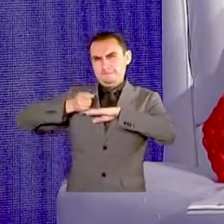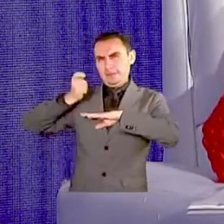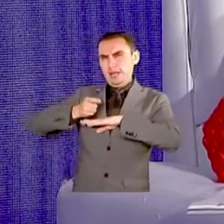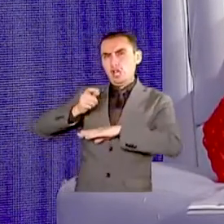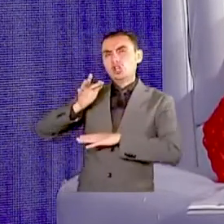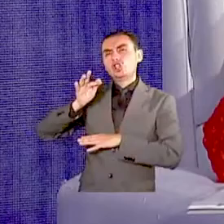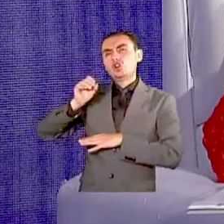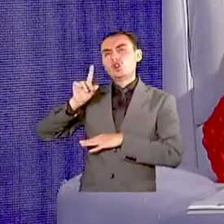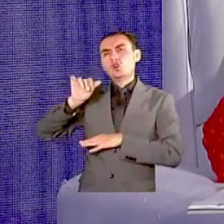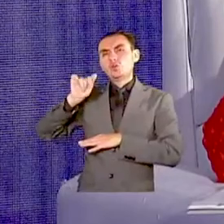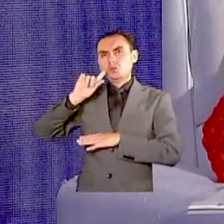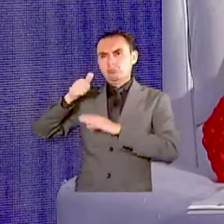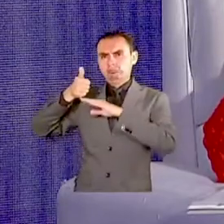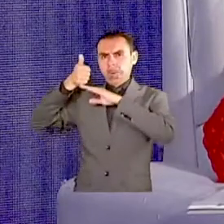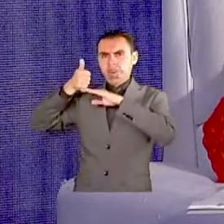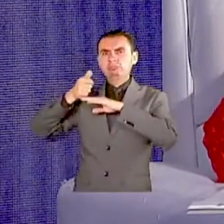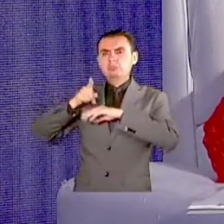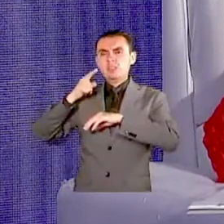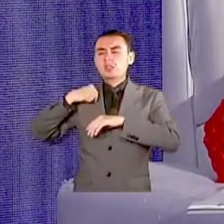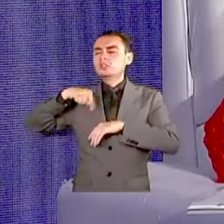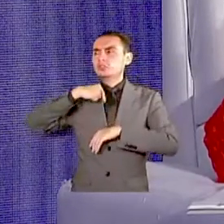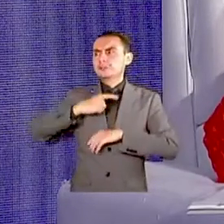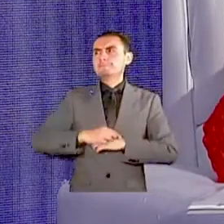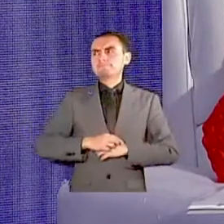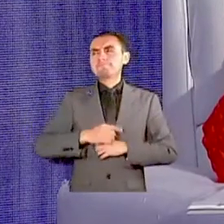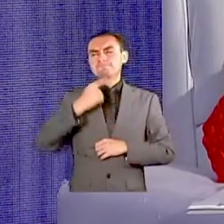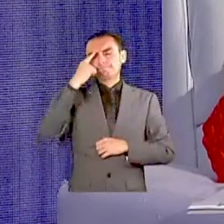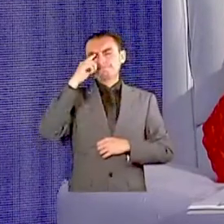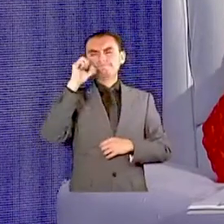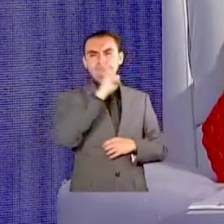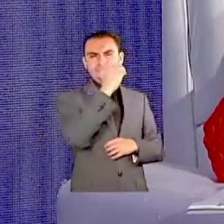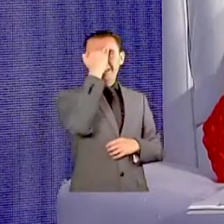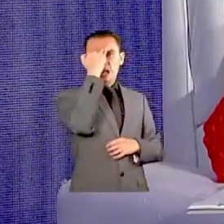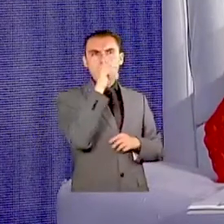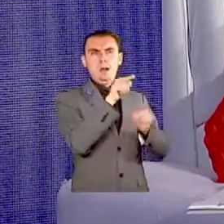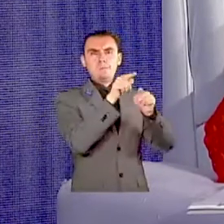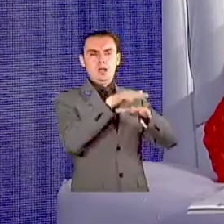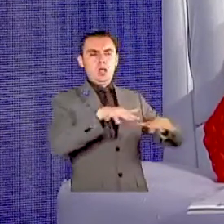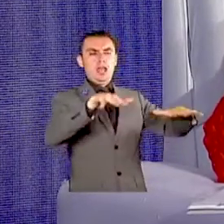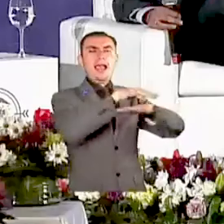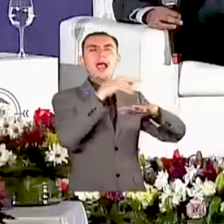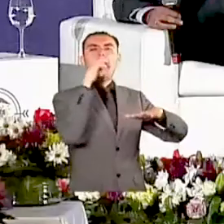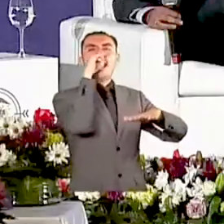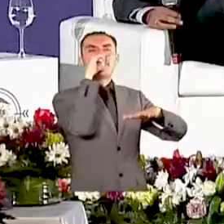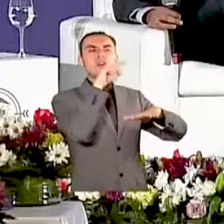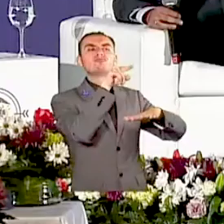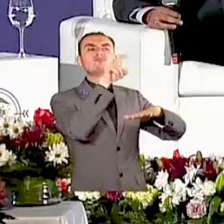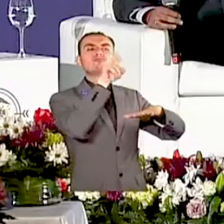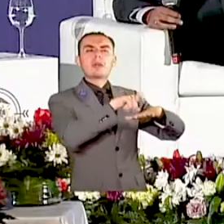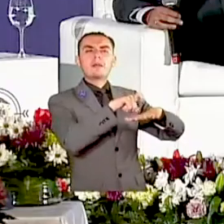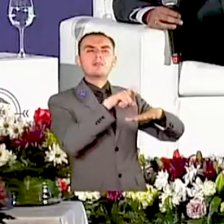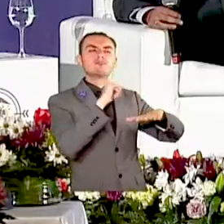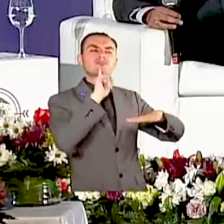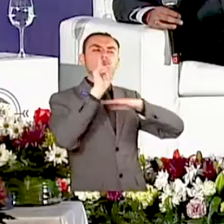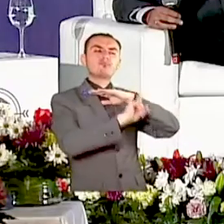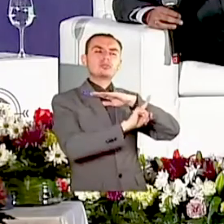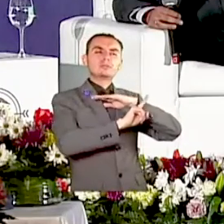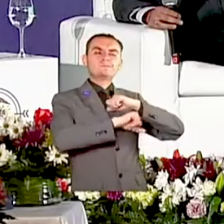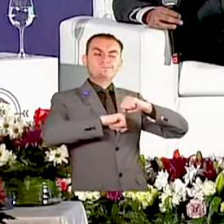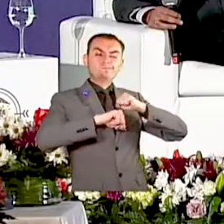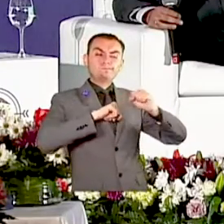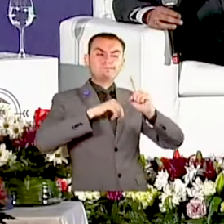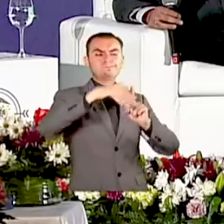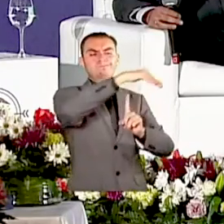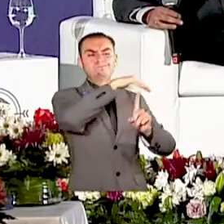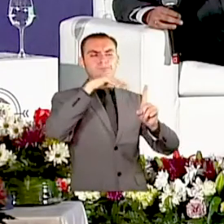Tolosa, hicimos la necesidad de considerar como sujeto de derecho a la zona amazónica del país. Entonces, tuve mucha intención de